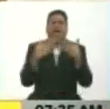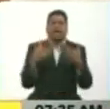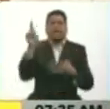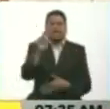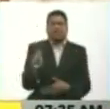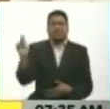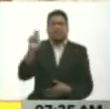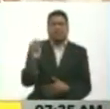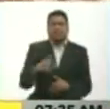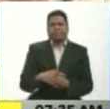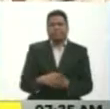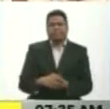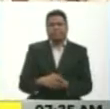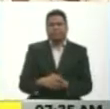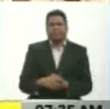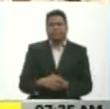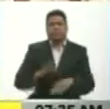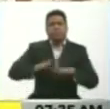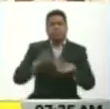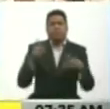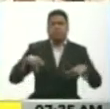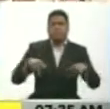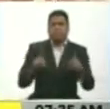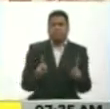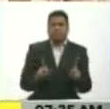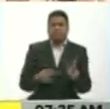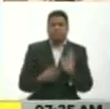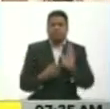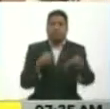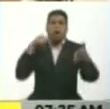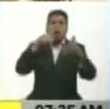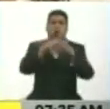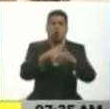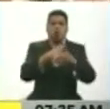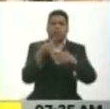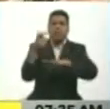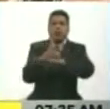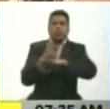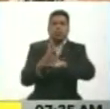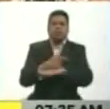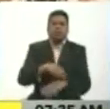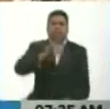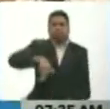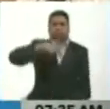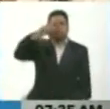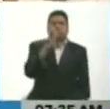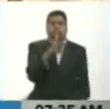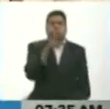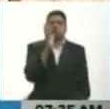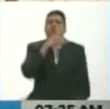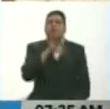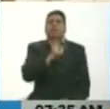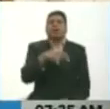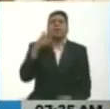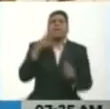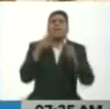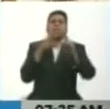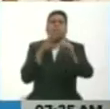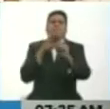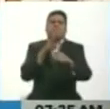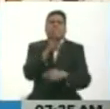medios de comunicación porque les permitieron hacer el golpe sin disparar una bala, decían ellos en ese momento, aunque